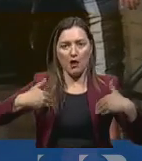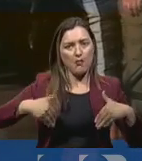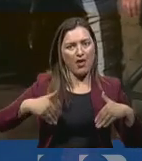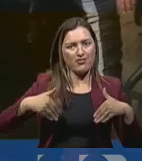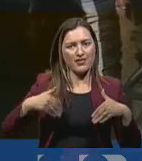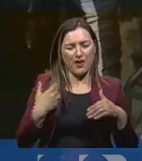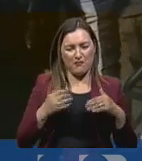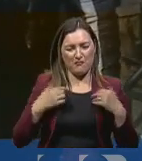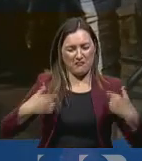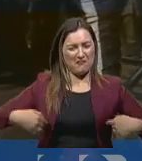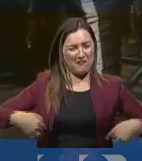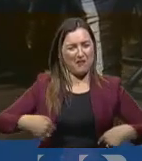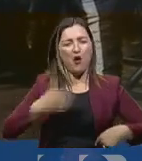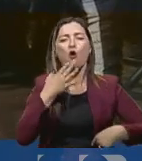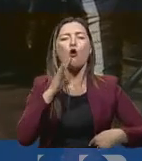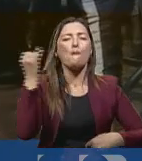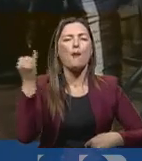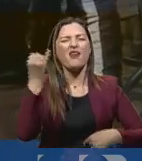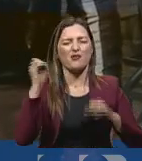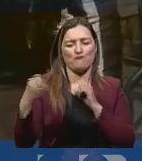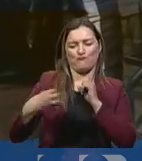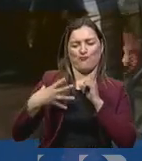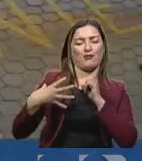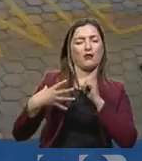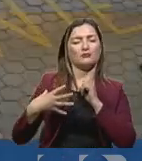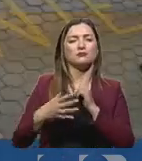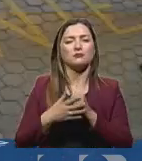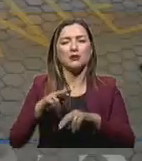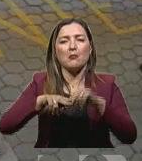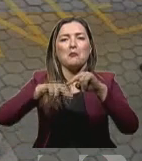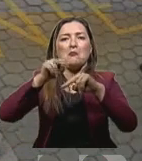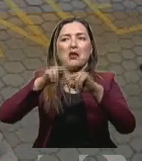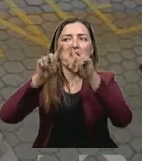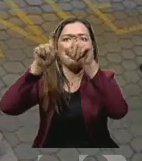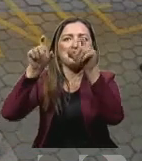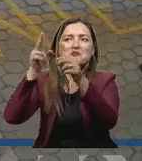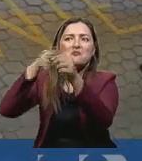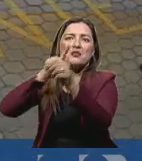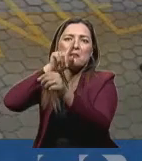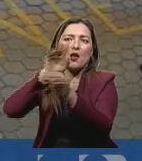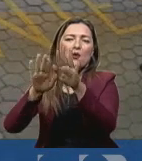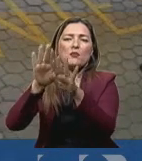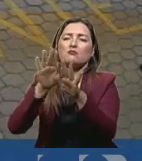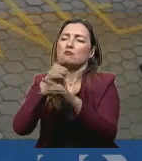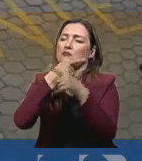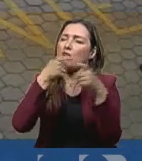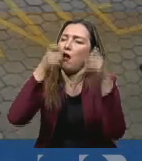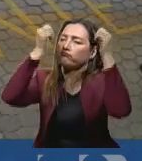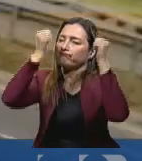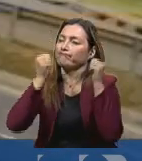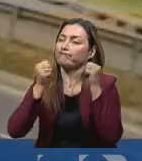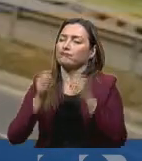ensemejando a ser funcionarios de otras dependencias o de empresas constructoras los sujetos se llevaron siete lingotes de oro en total